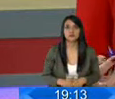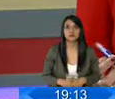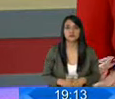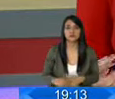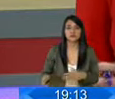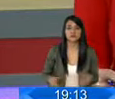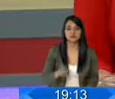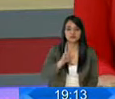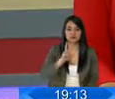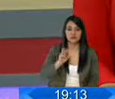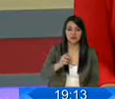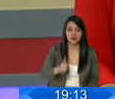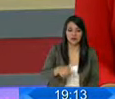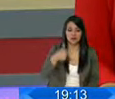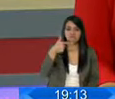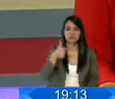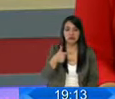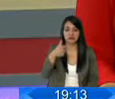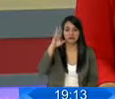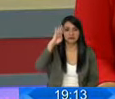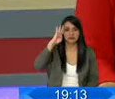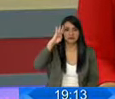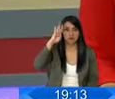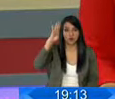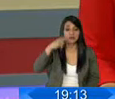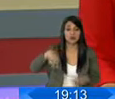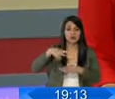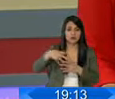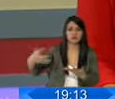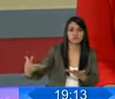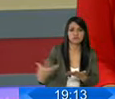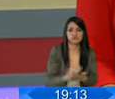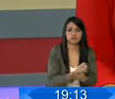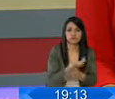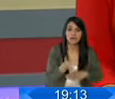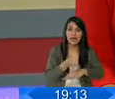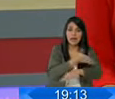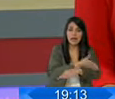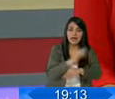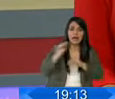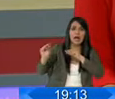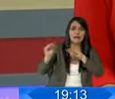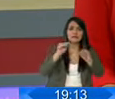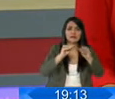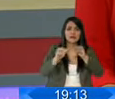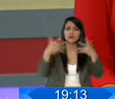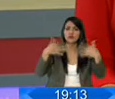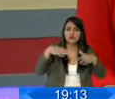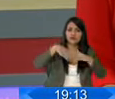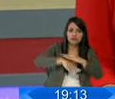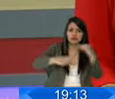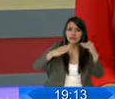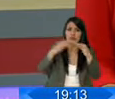Más de 20 armas de fuego fueron incautadas por la Policía Nacional, que acudió a un llamado de auxilio de violencia intrafamiliar. En el momento